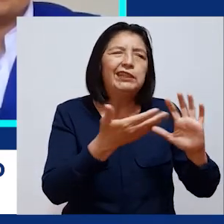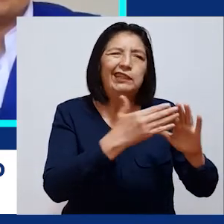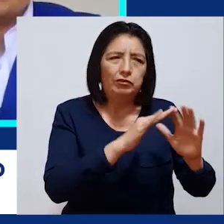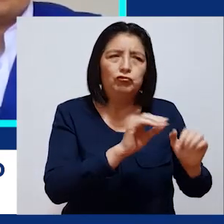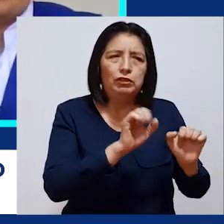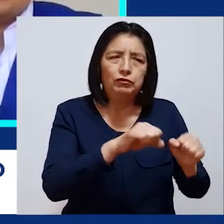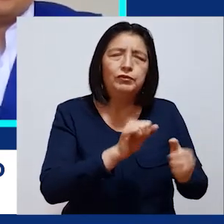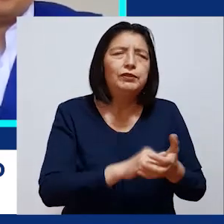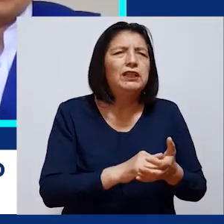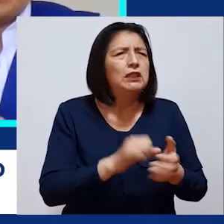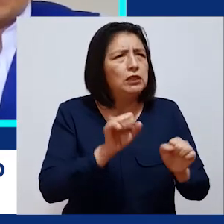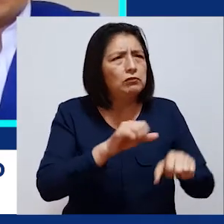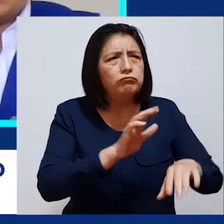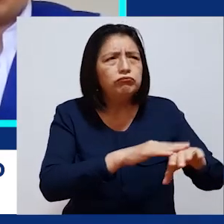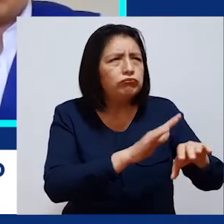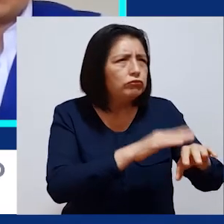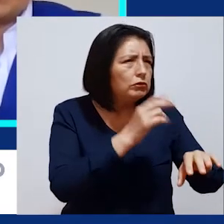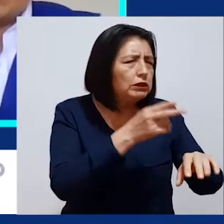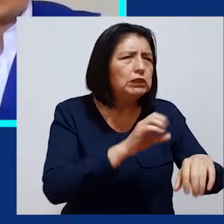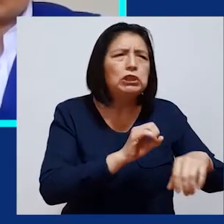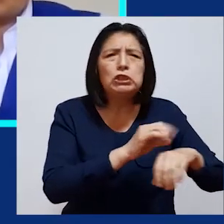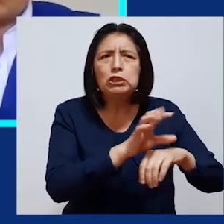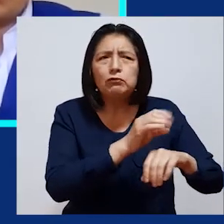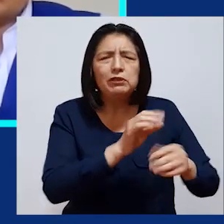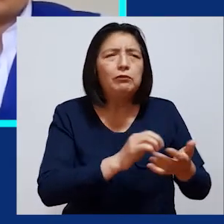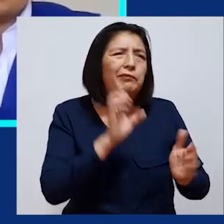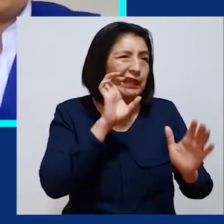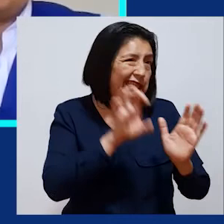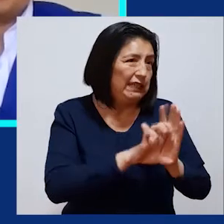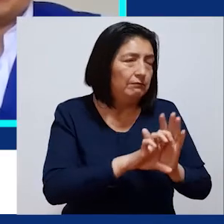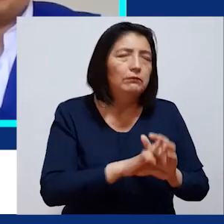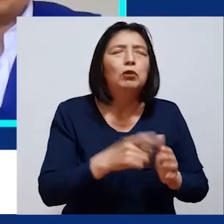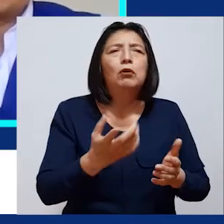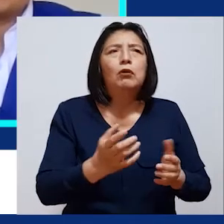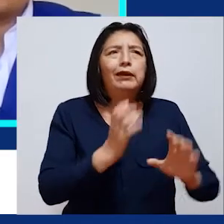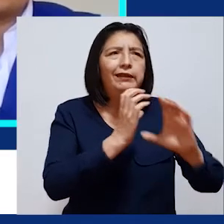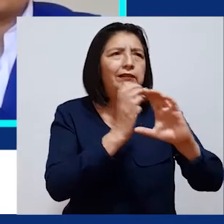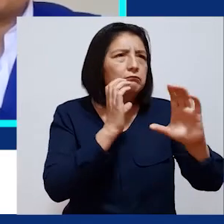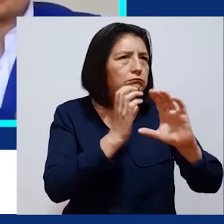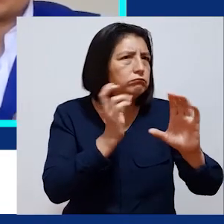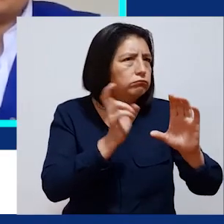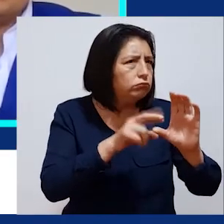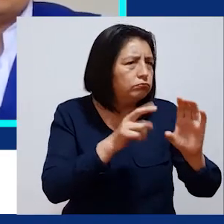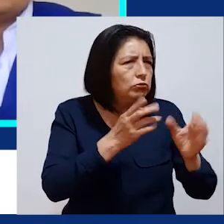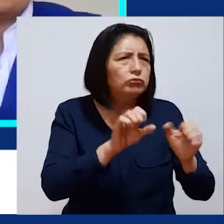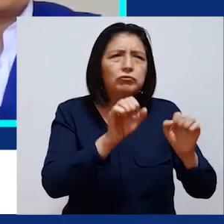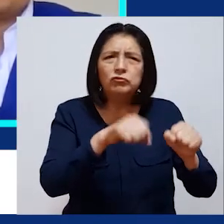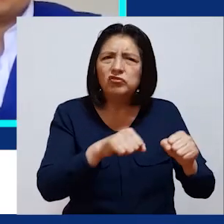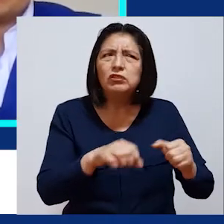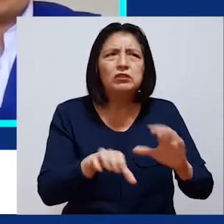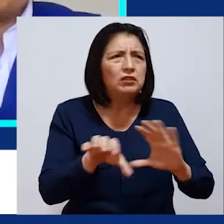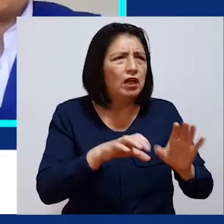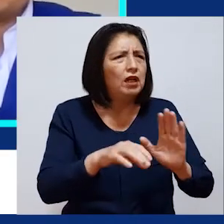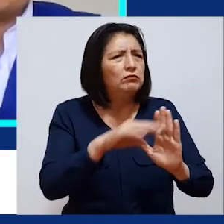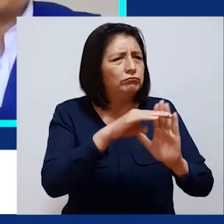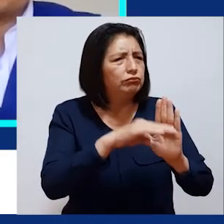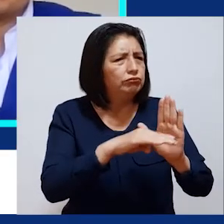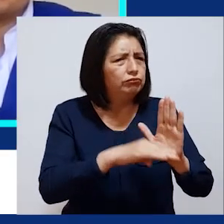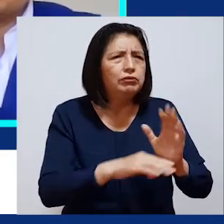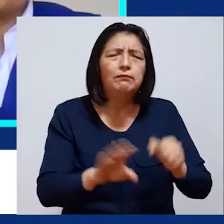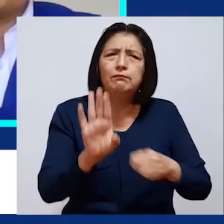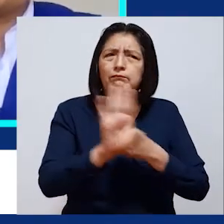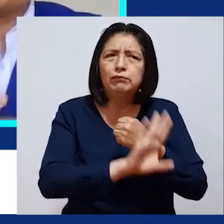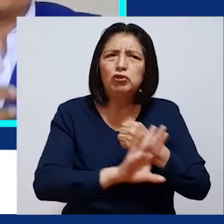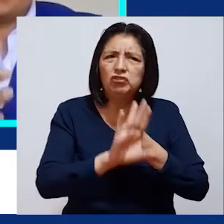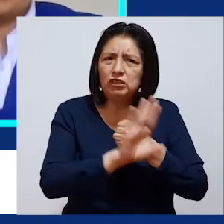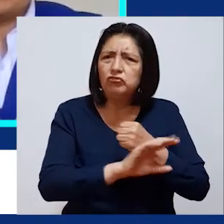ciudad, y se pudo advertir y recomendó que, por ejemplo, en el sector transporte, se establezcan las medidas de